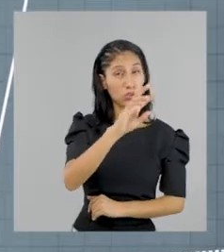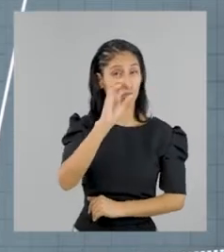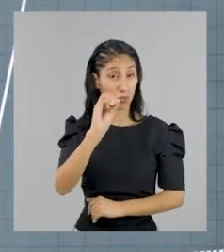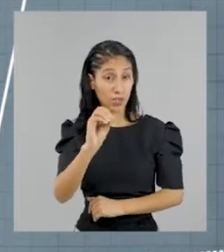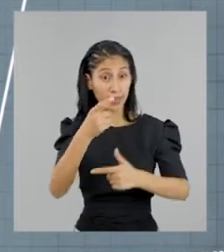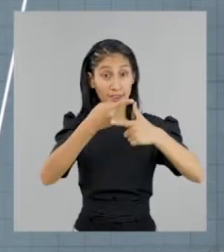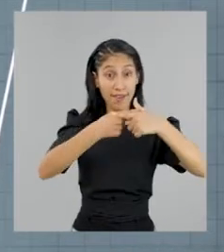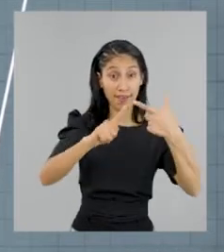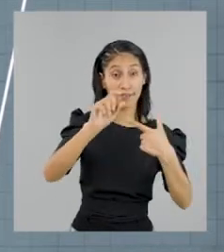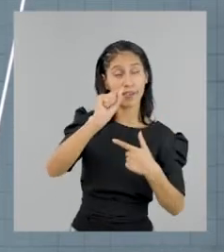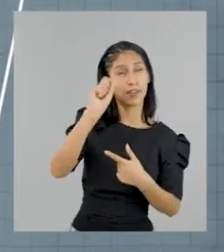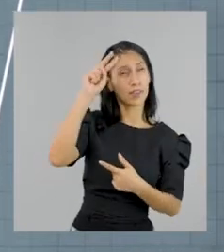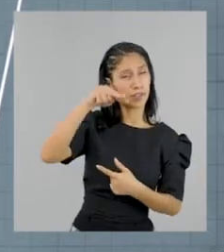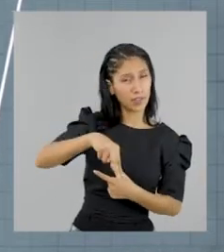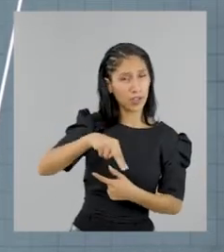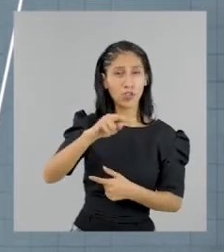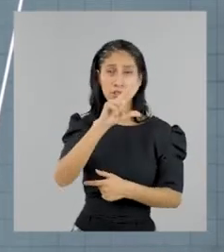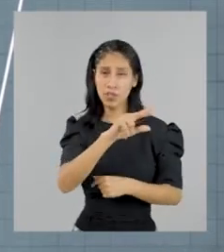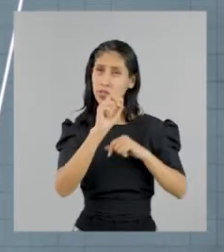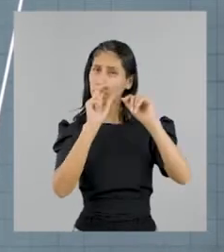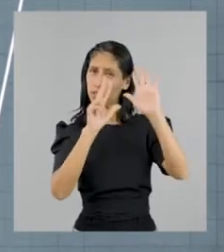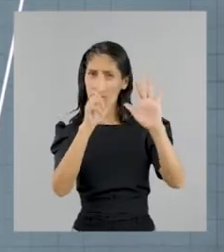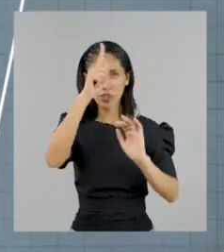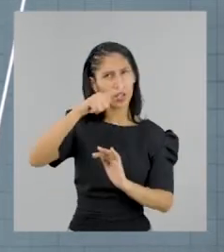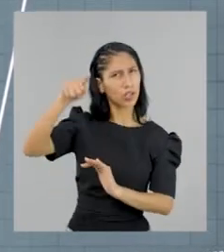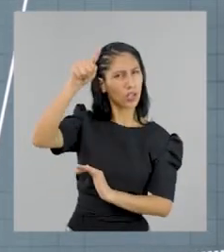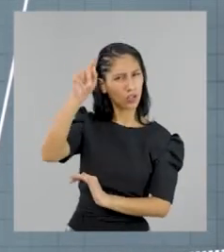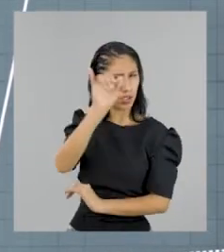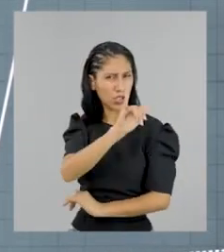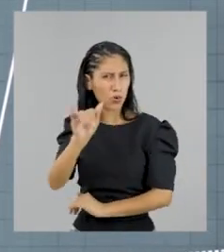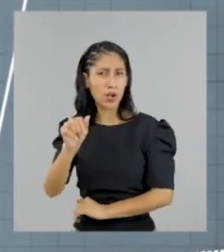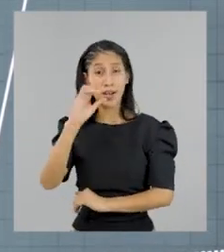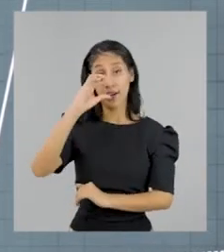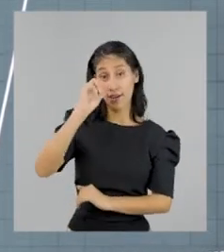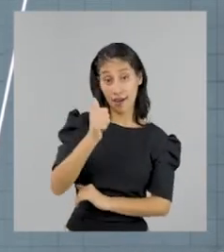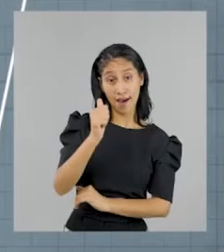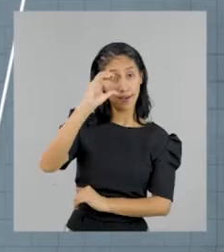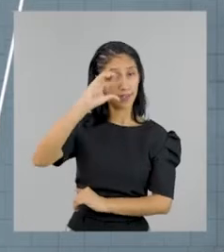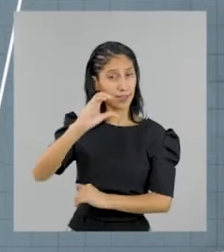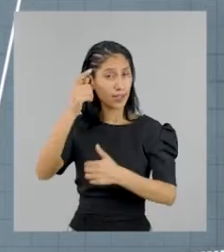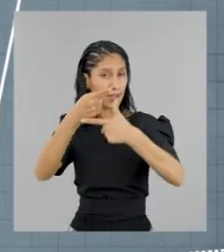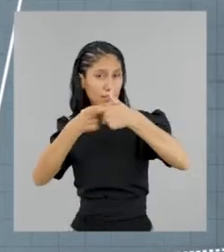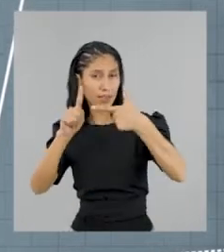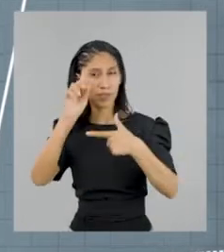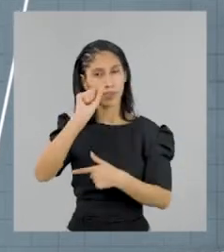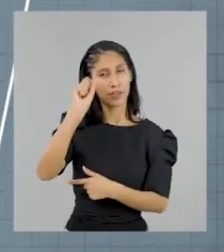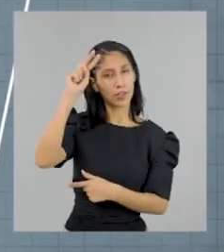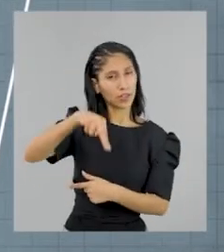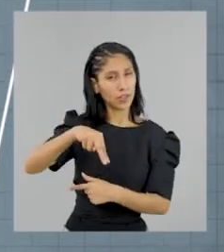420 entre seno de 37 grados es igual a C entre seno